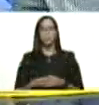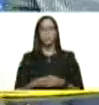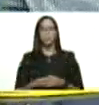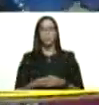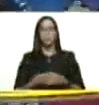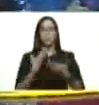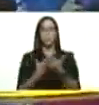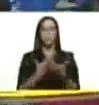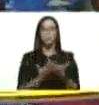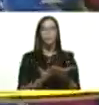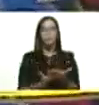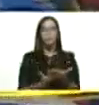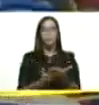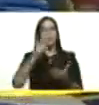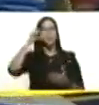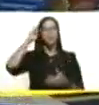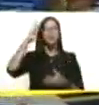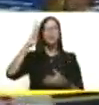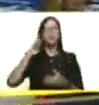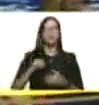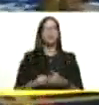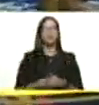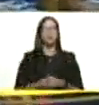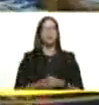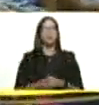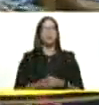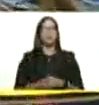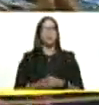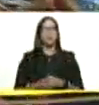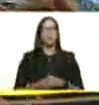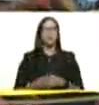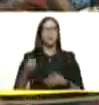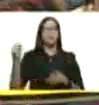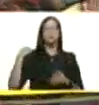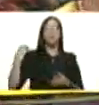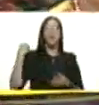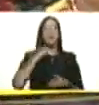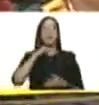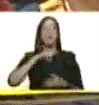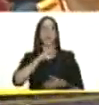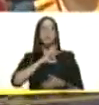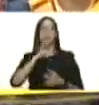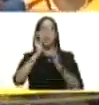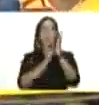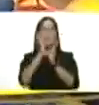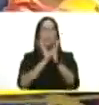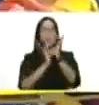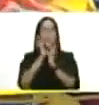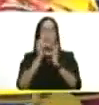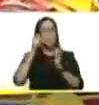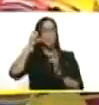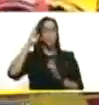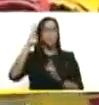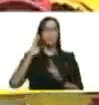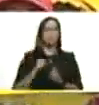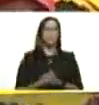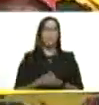apostolado en Cristo. Nos llama nuestro Señor Jesucristo a ejercer un